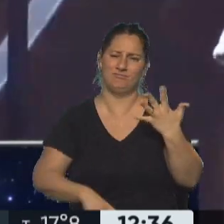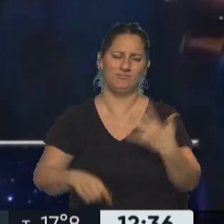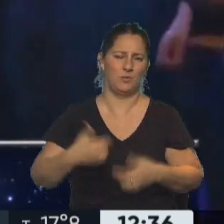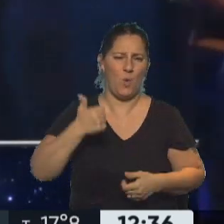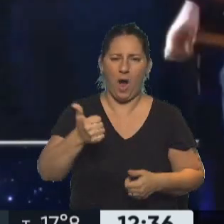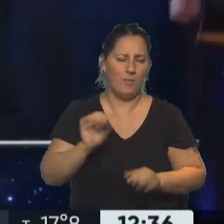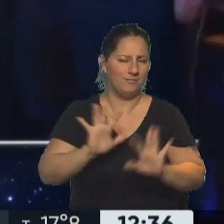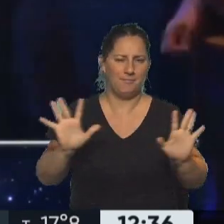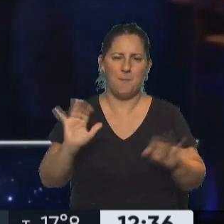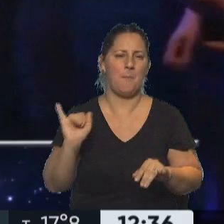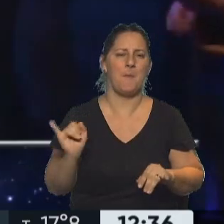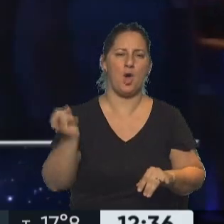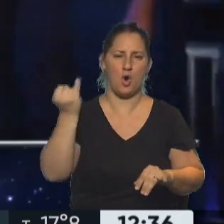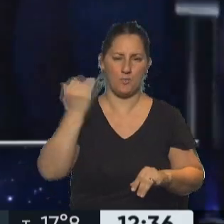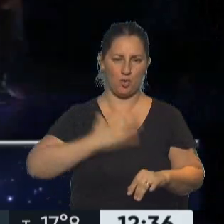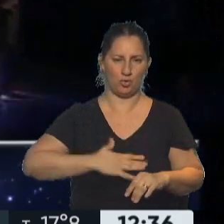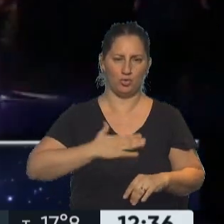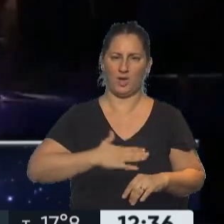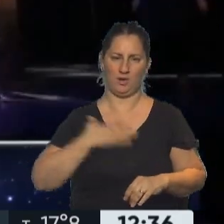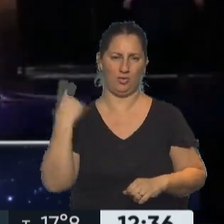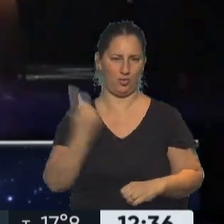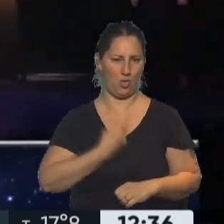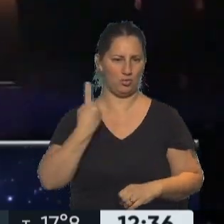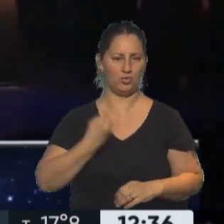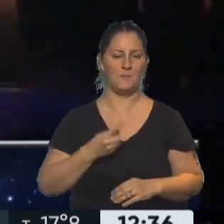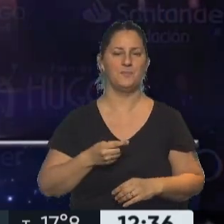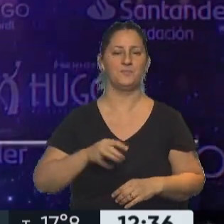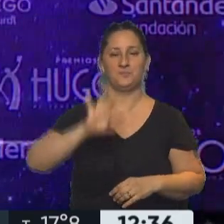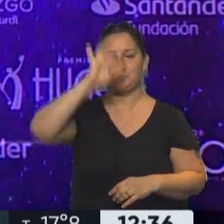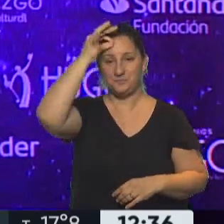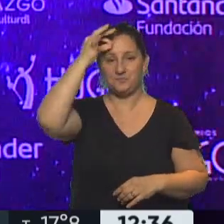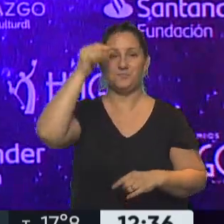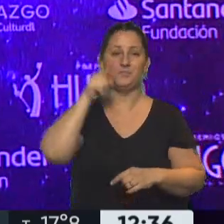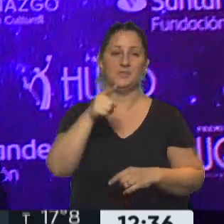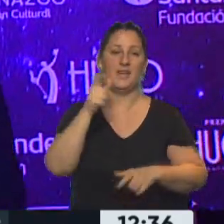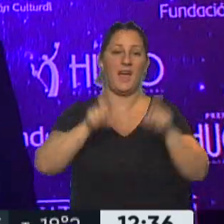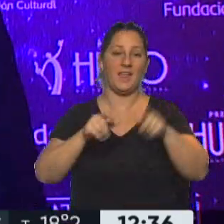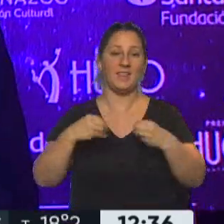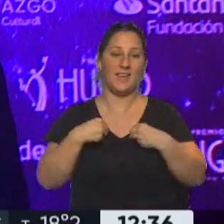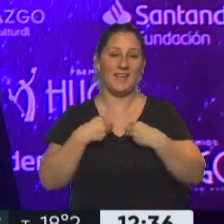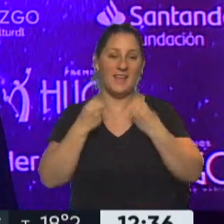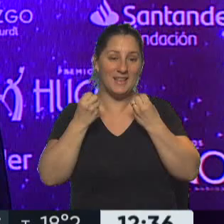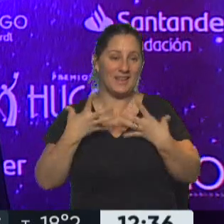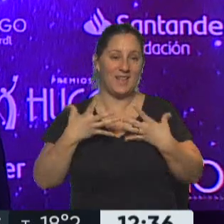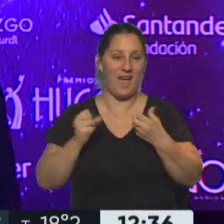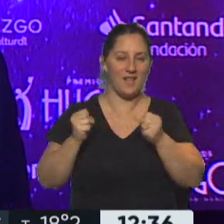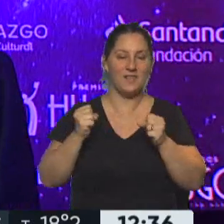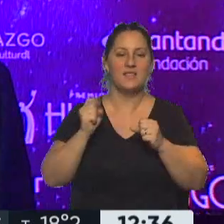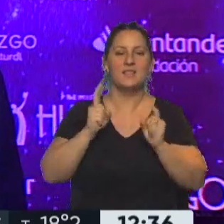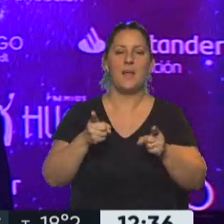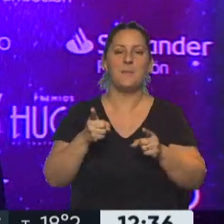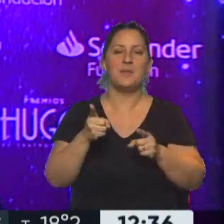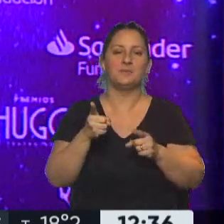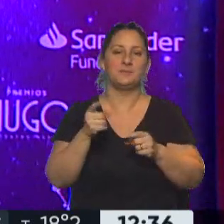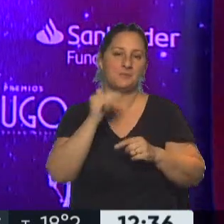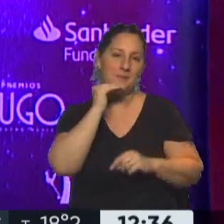un sueño, la verdad, es un placer. Sí, estamos muy contentos con la obra, con lo que está generando en la gente y con el mensaje que tiene, que